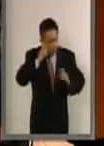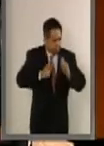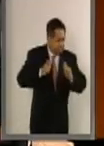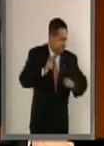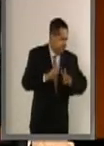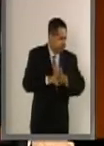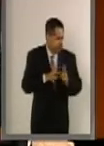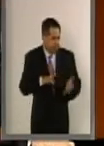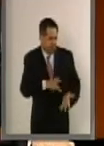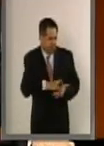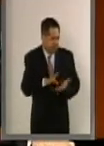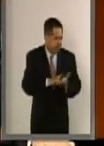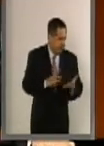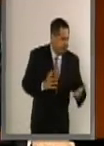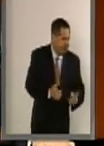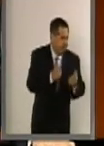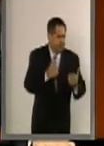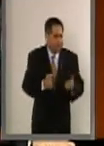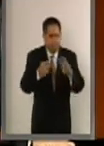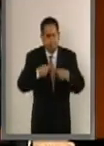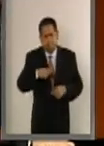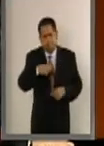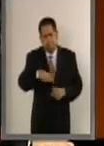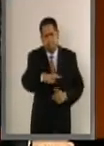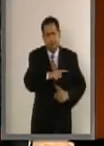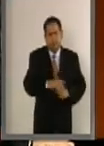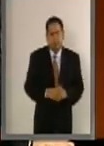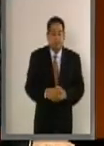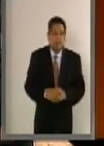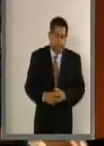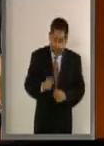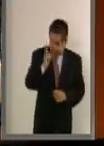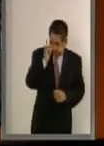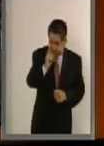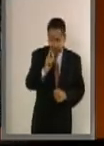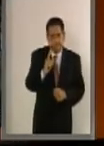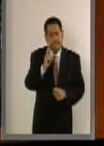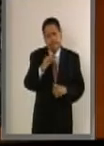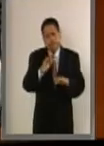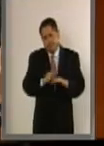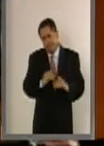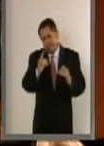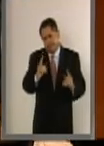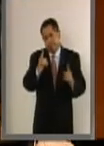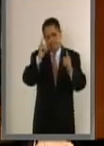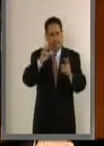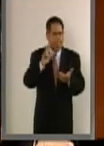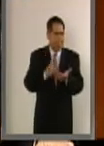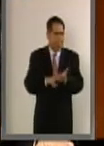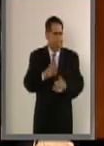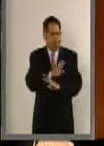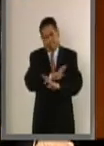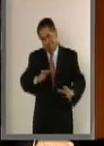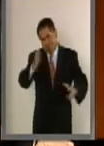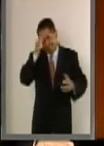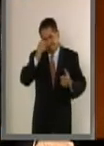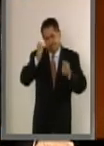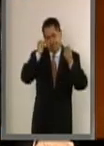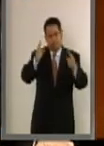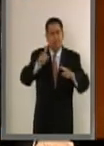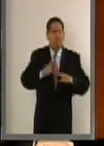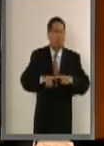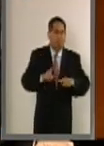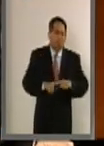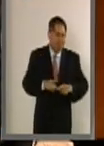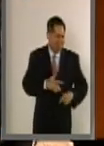para apoyar a los damnificados. Pero sobre todo merece y vale la pena destacar la